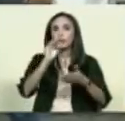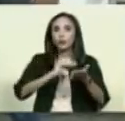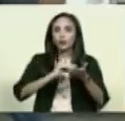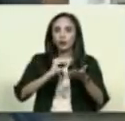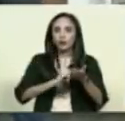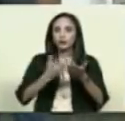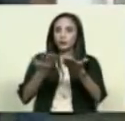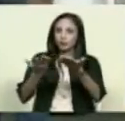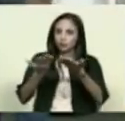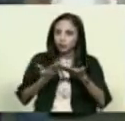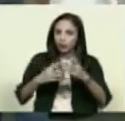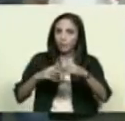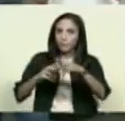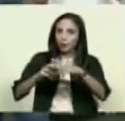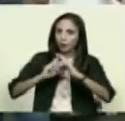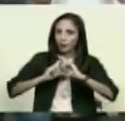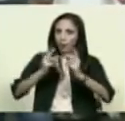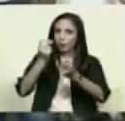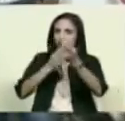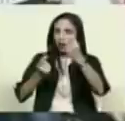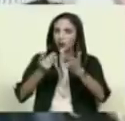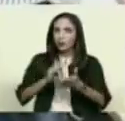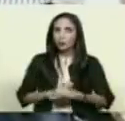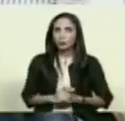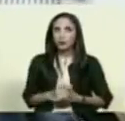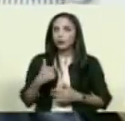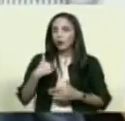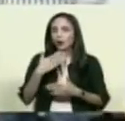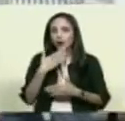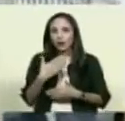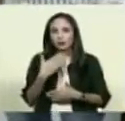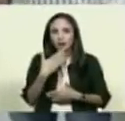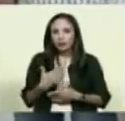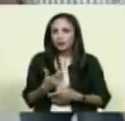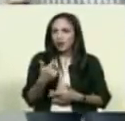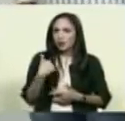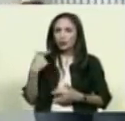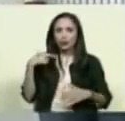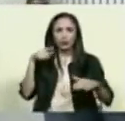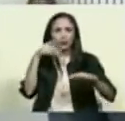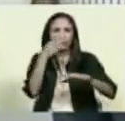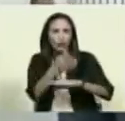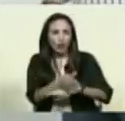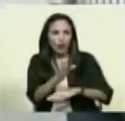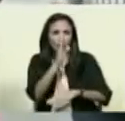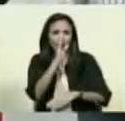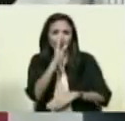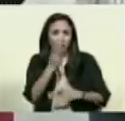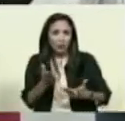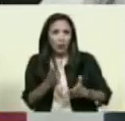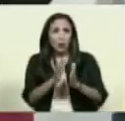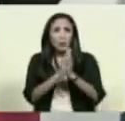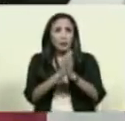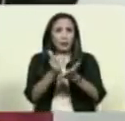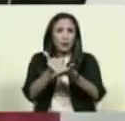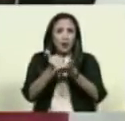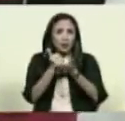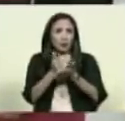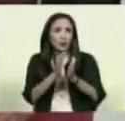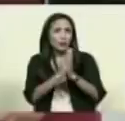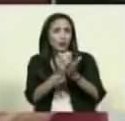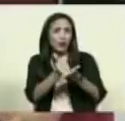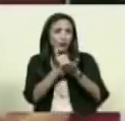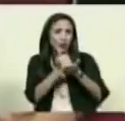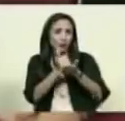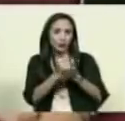recibo. Muy agradecida. Reitero que yo no busqué al banco, el banco me buscó a mí. Y no solamente